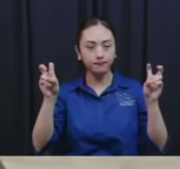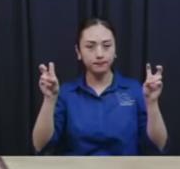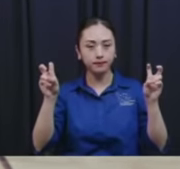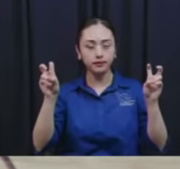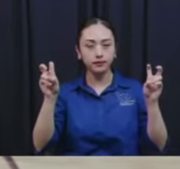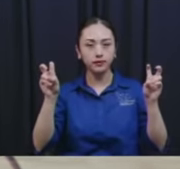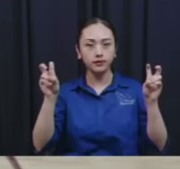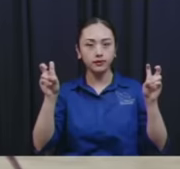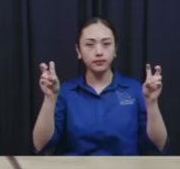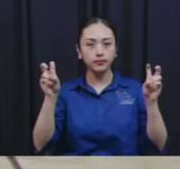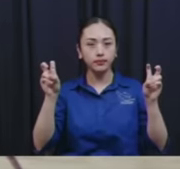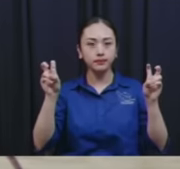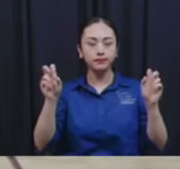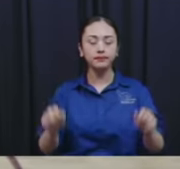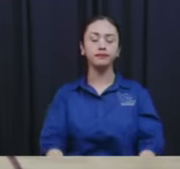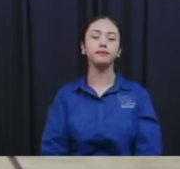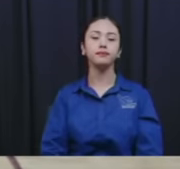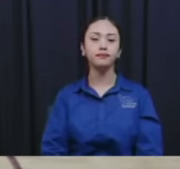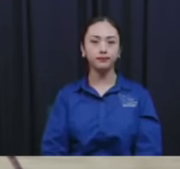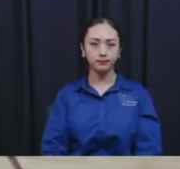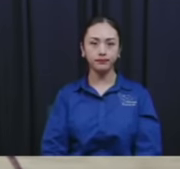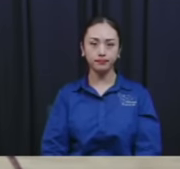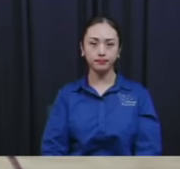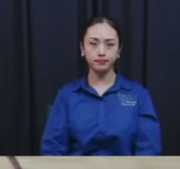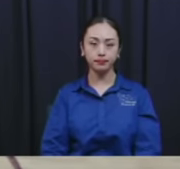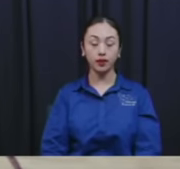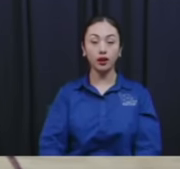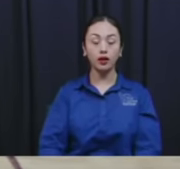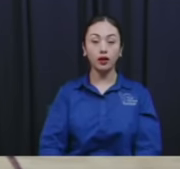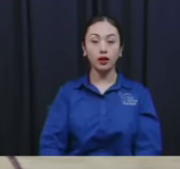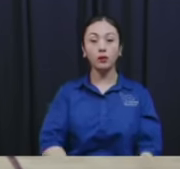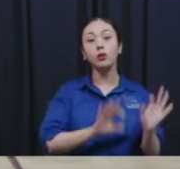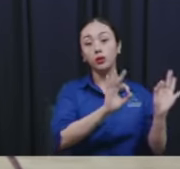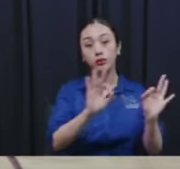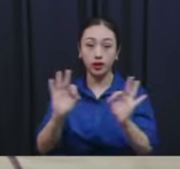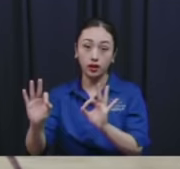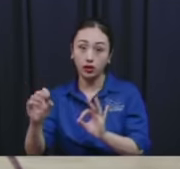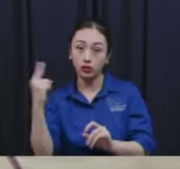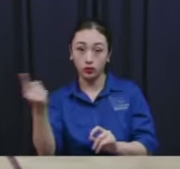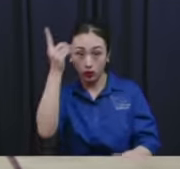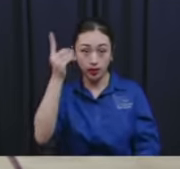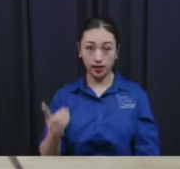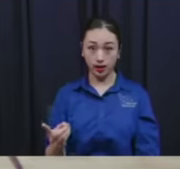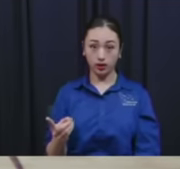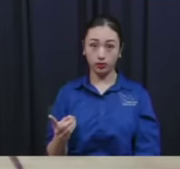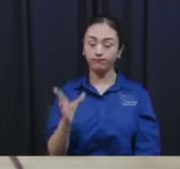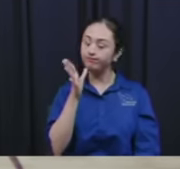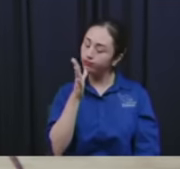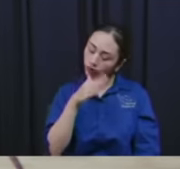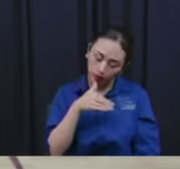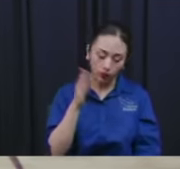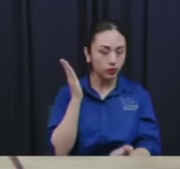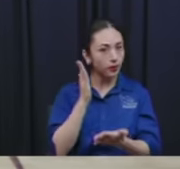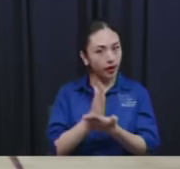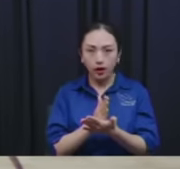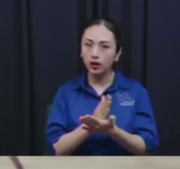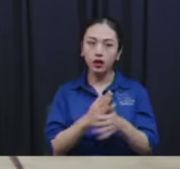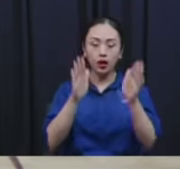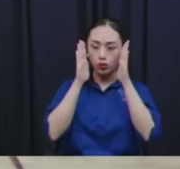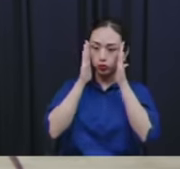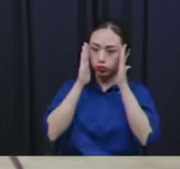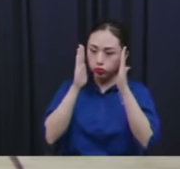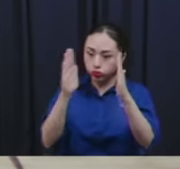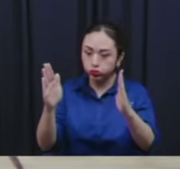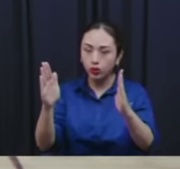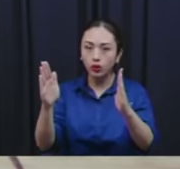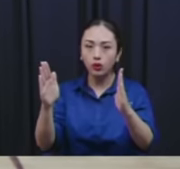ha eh mantenido ocupados durante todo el día no podemos dejar de estar atentos